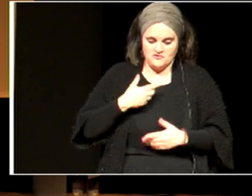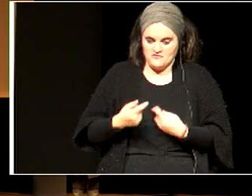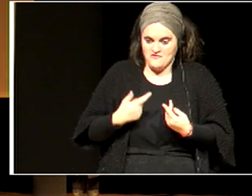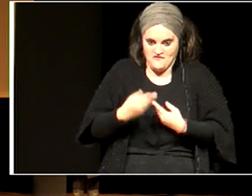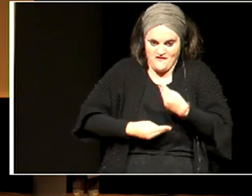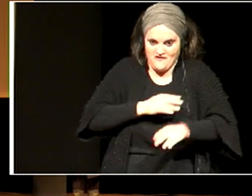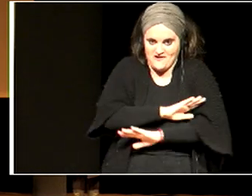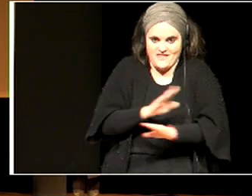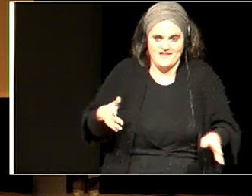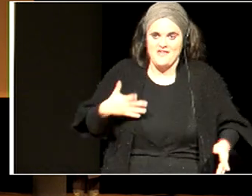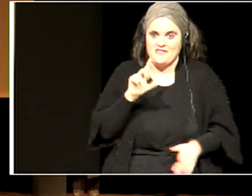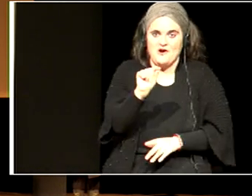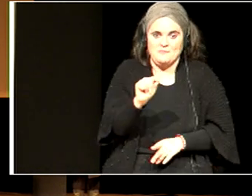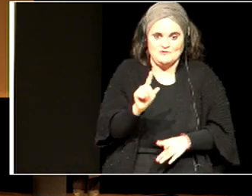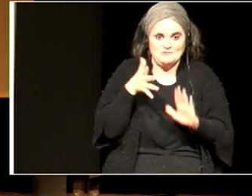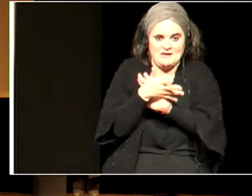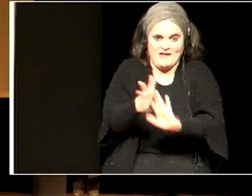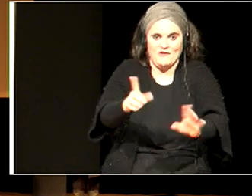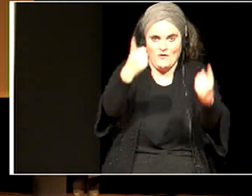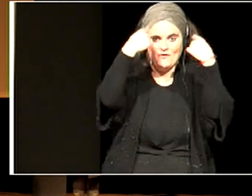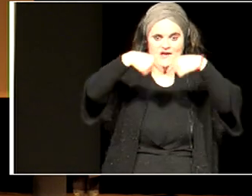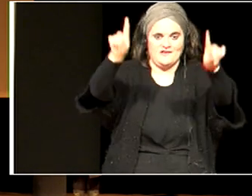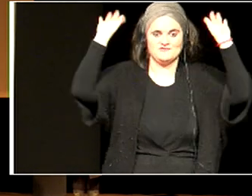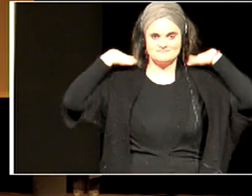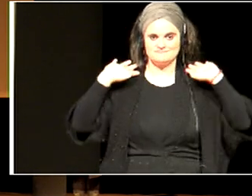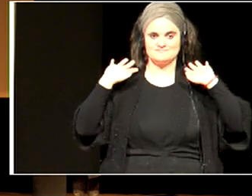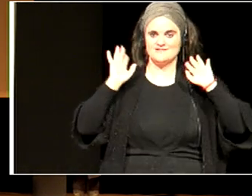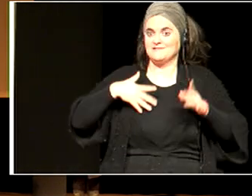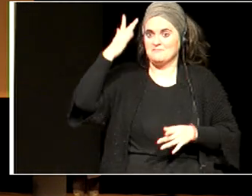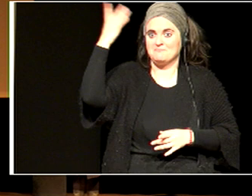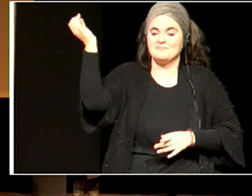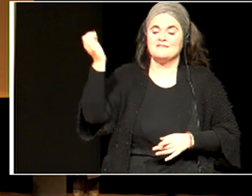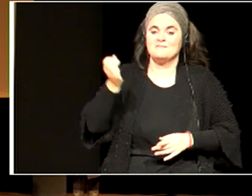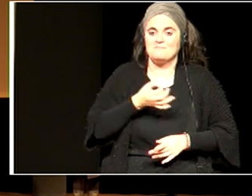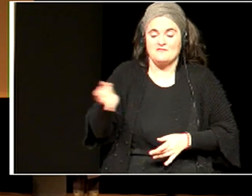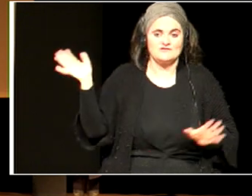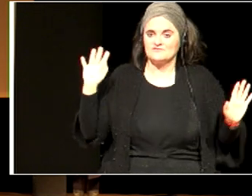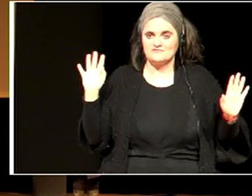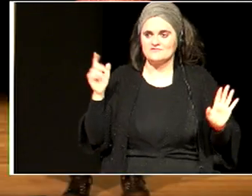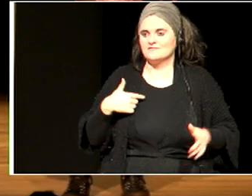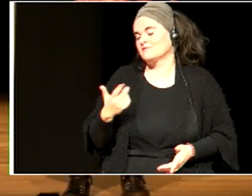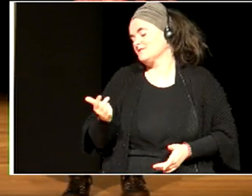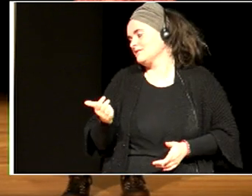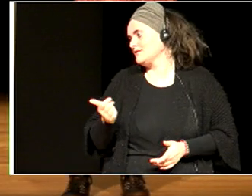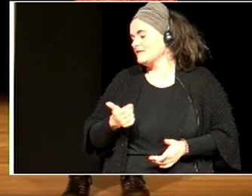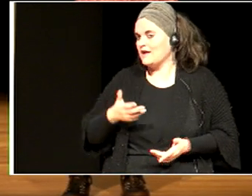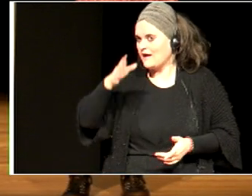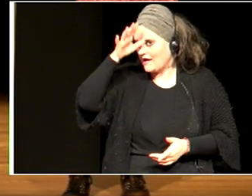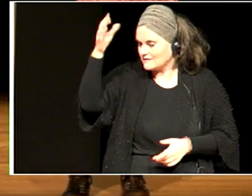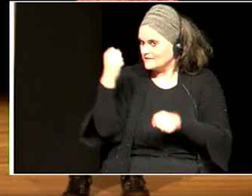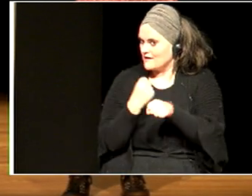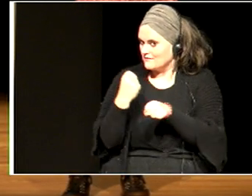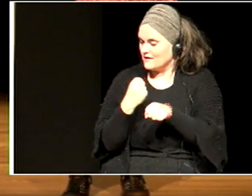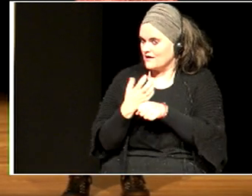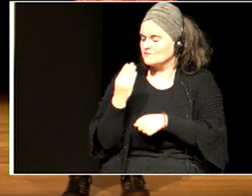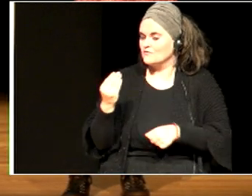minutos explicándolo eso es lo ideal ya está bien de trabajar mucho y no ser significativas